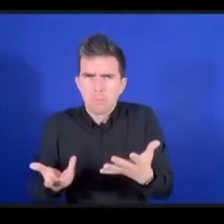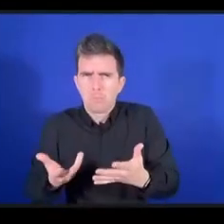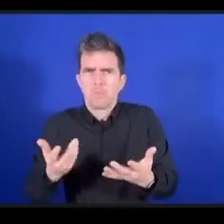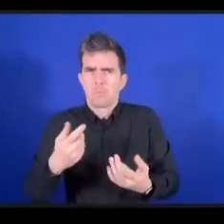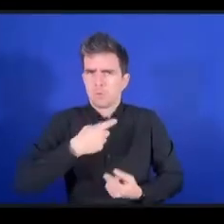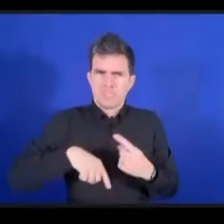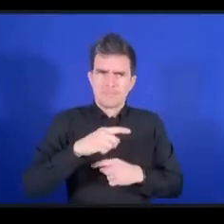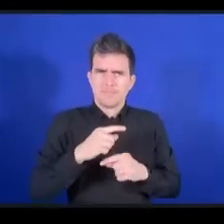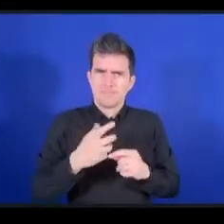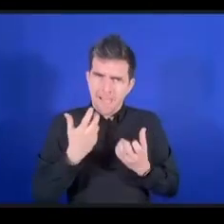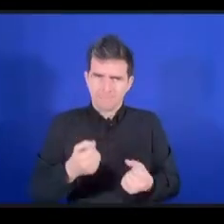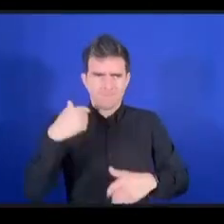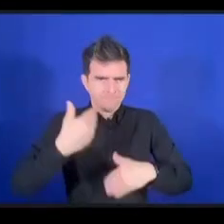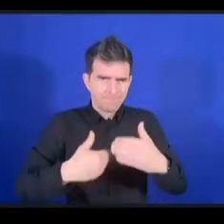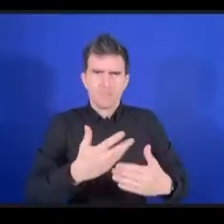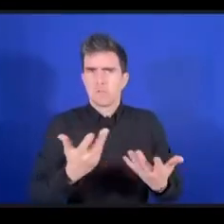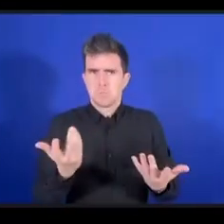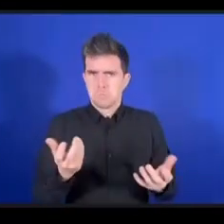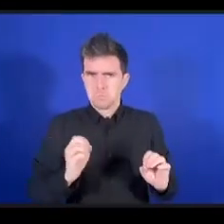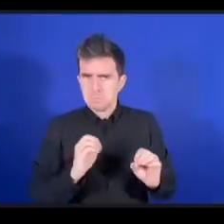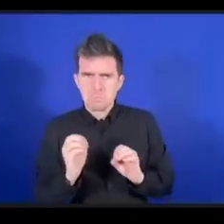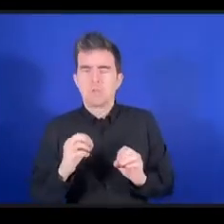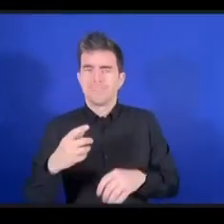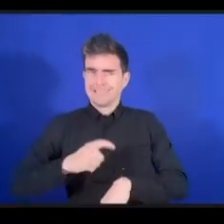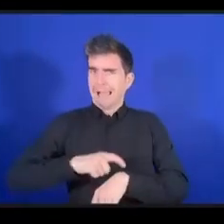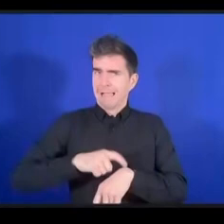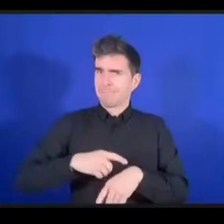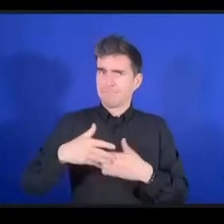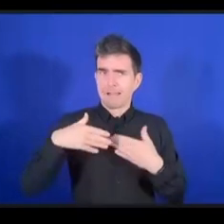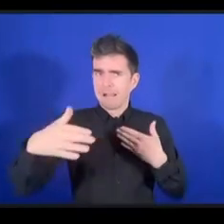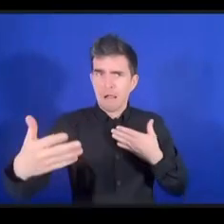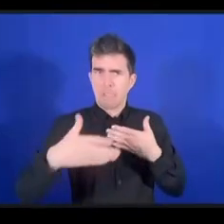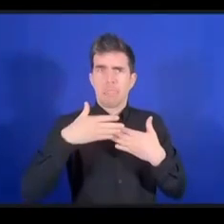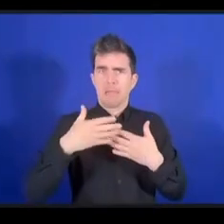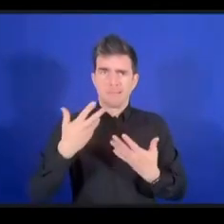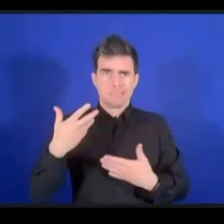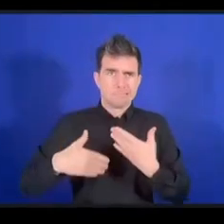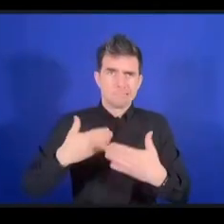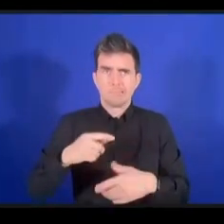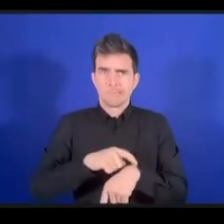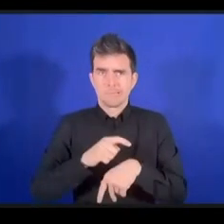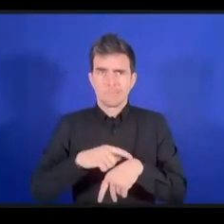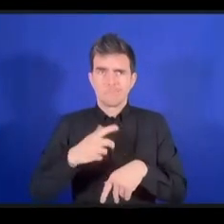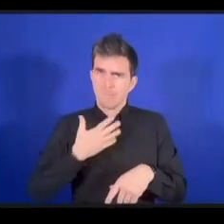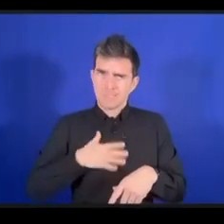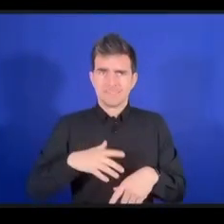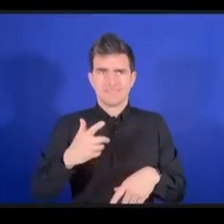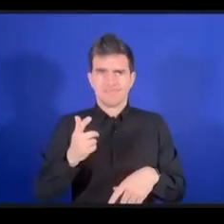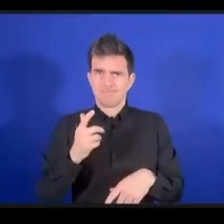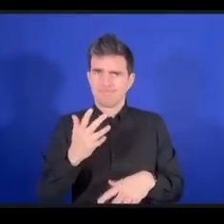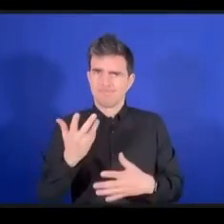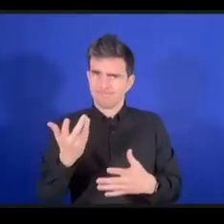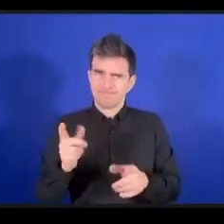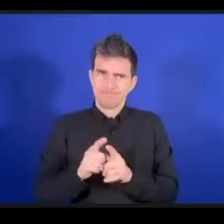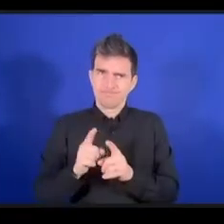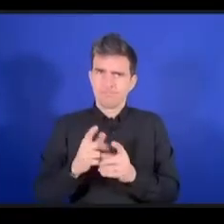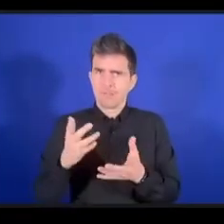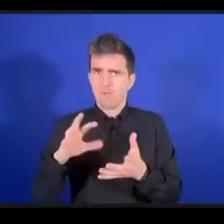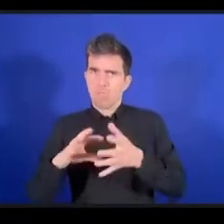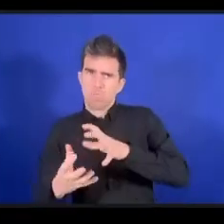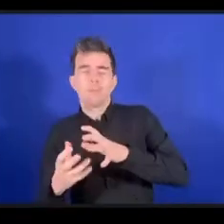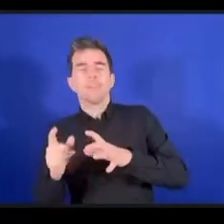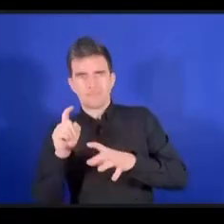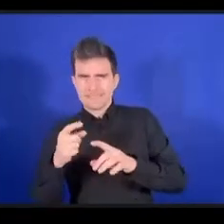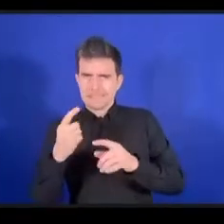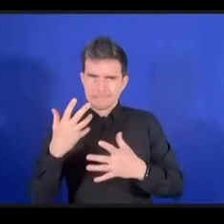eh digo que son espacios de reflexión y si el